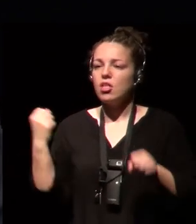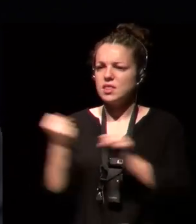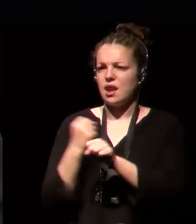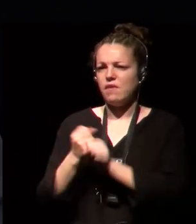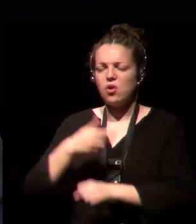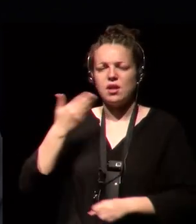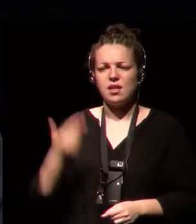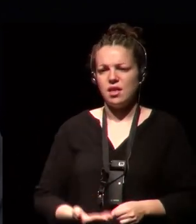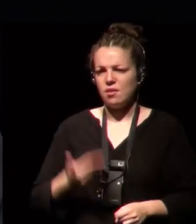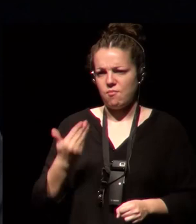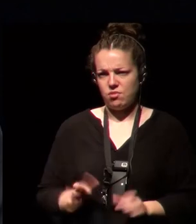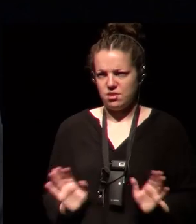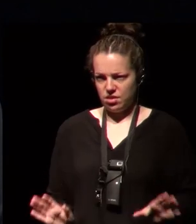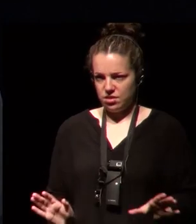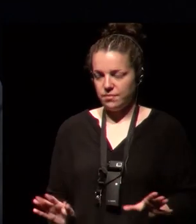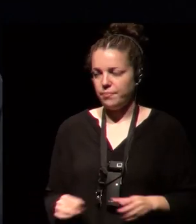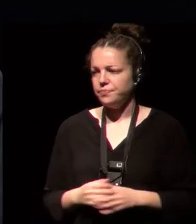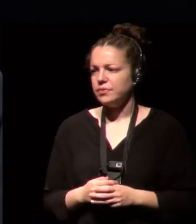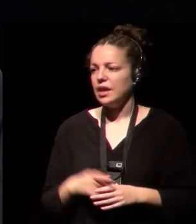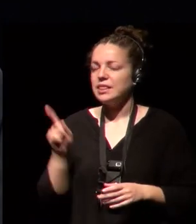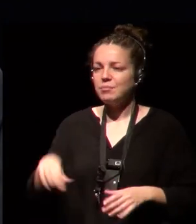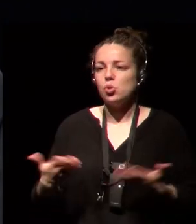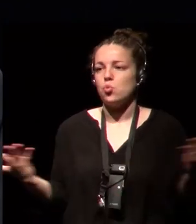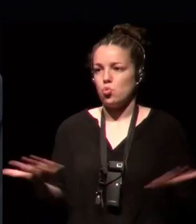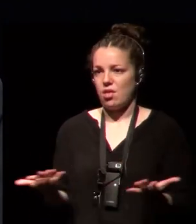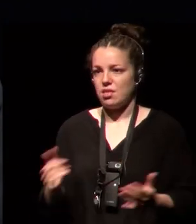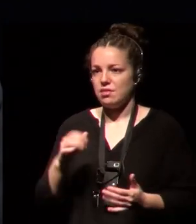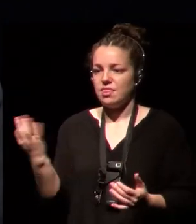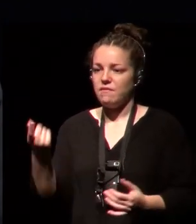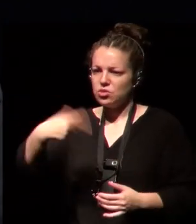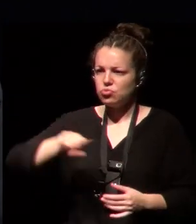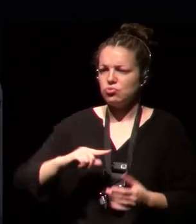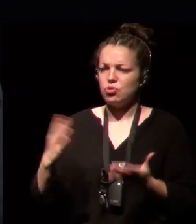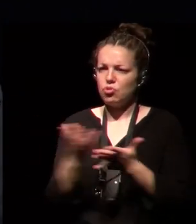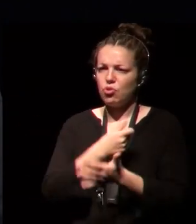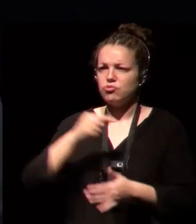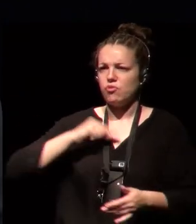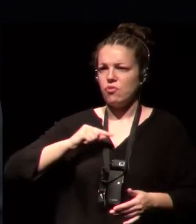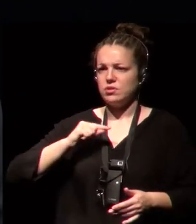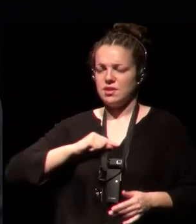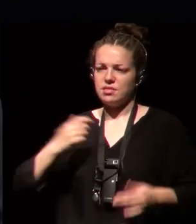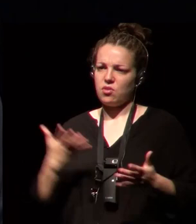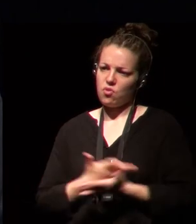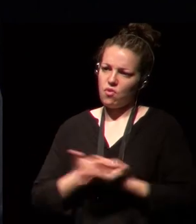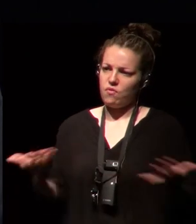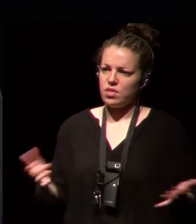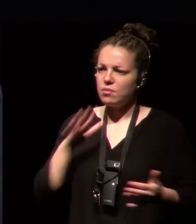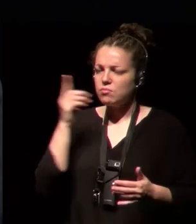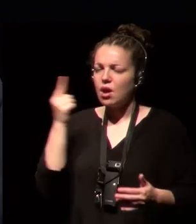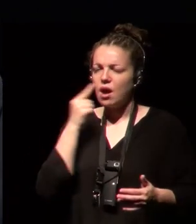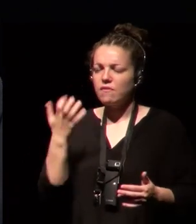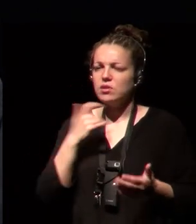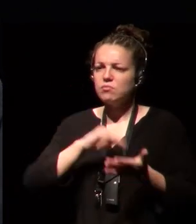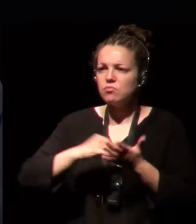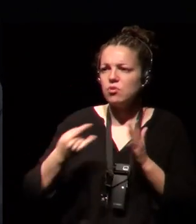¿Cómo diseñamos nuestros proyectos para tener una dramaturgia social importante? ¿Cómo amplificamos la